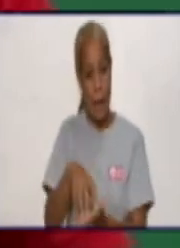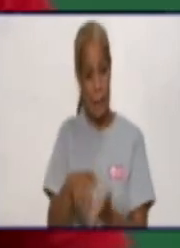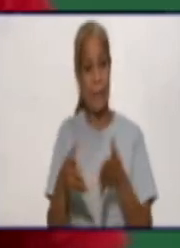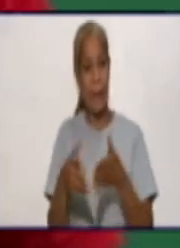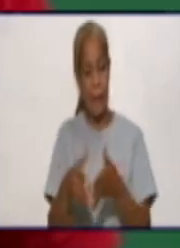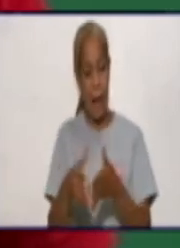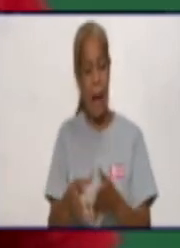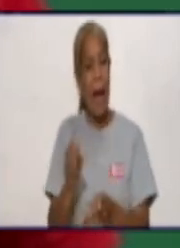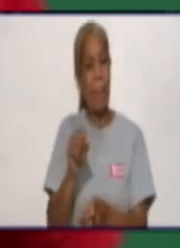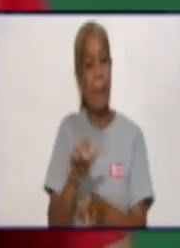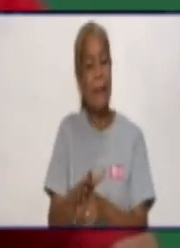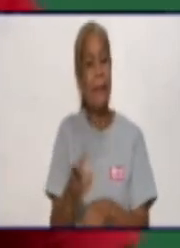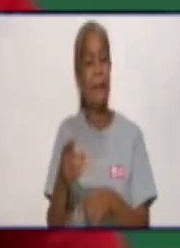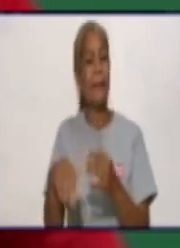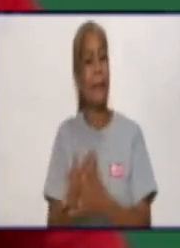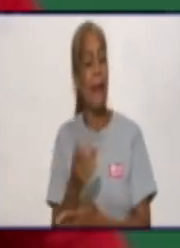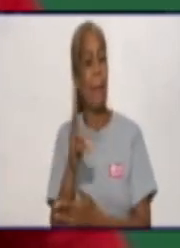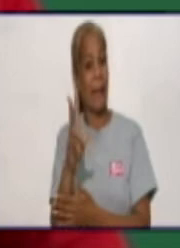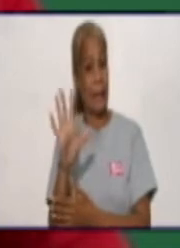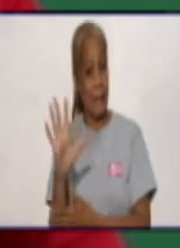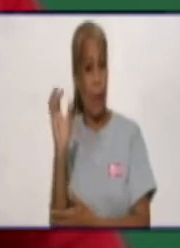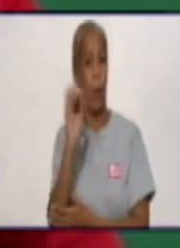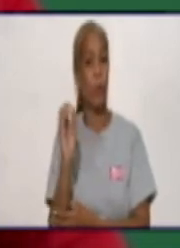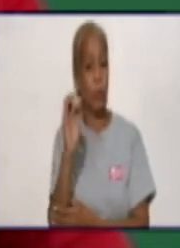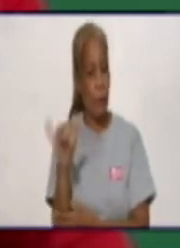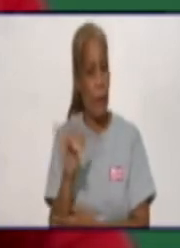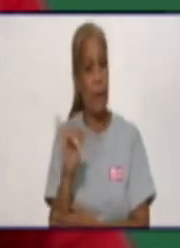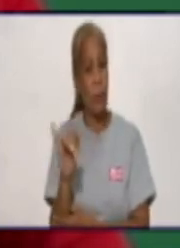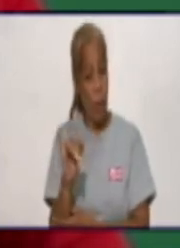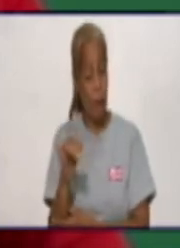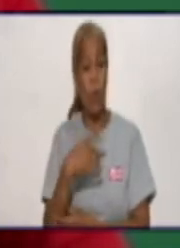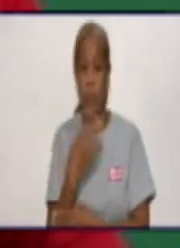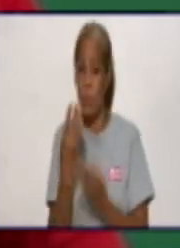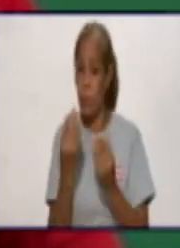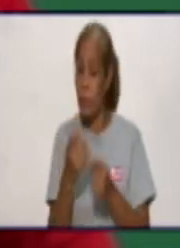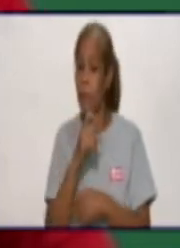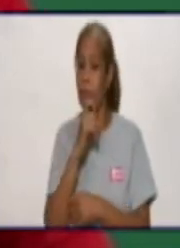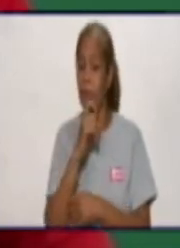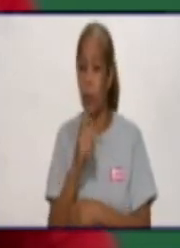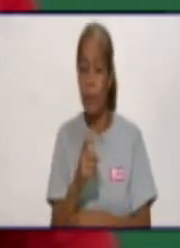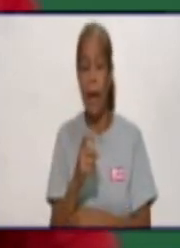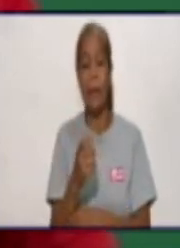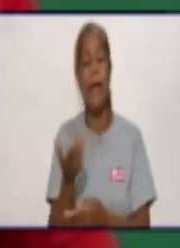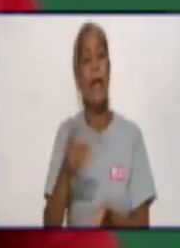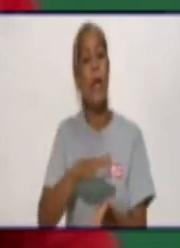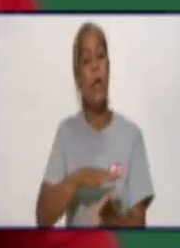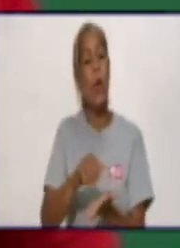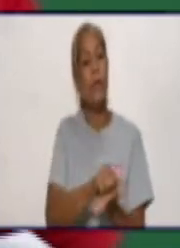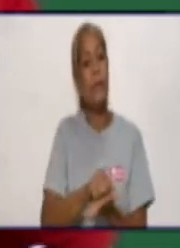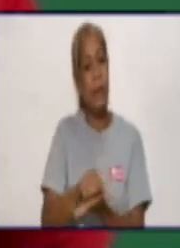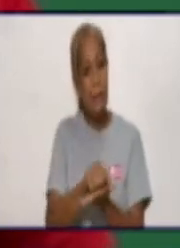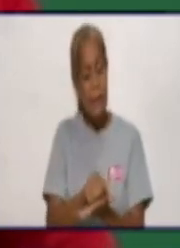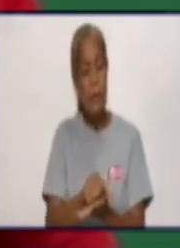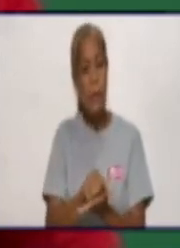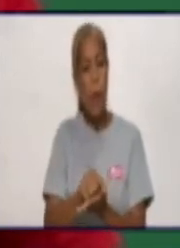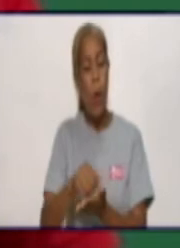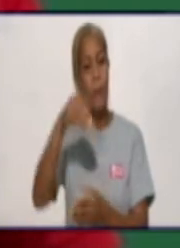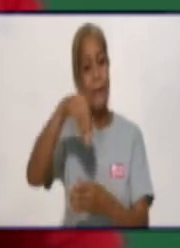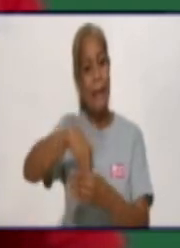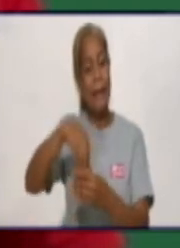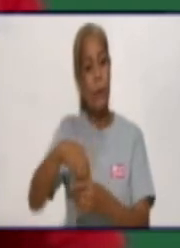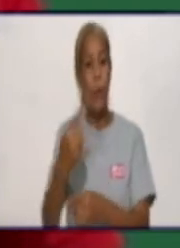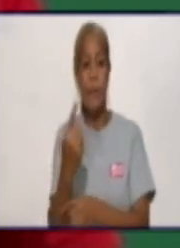partir del 25 se restableció también con las limitaciones que explicaba actualmente en los servicios de transporte intermunicipal y dentro de la movilidad dentro de